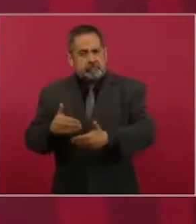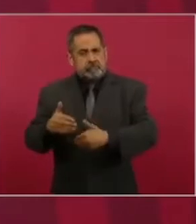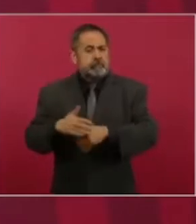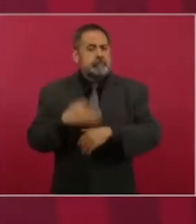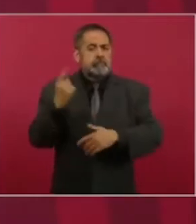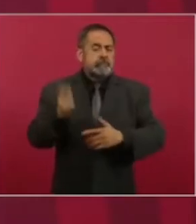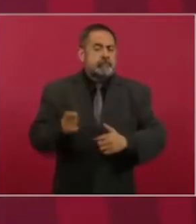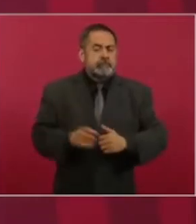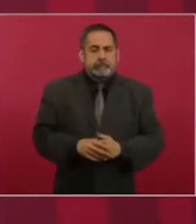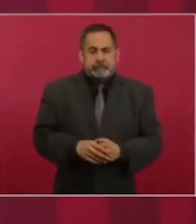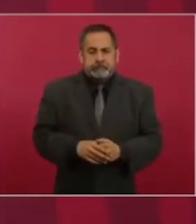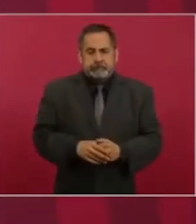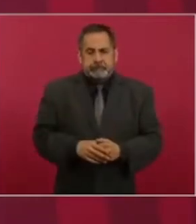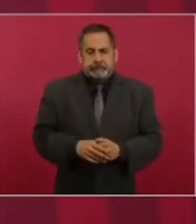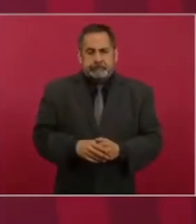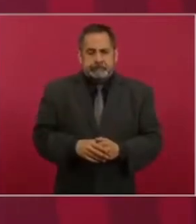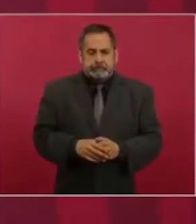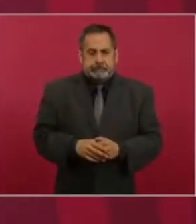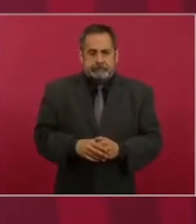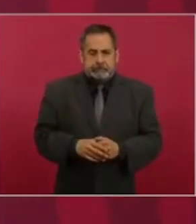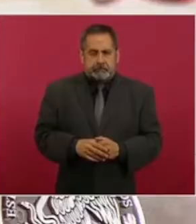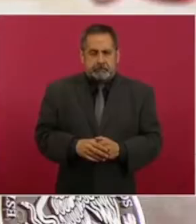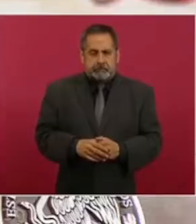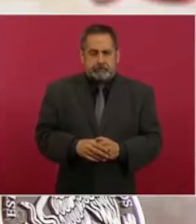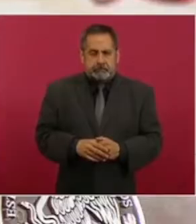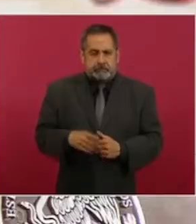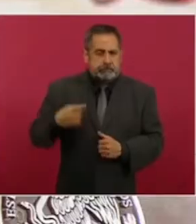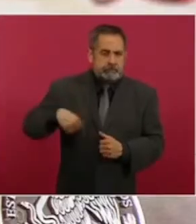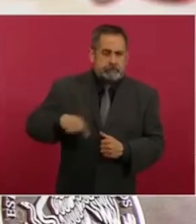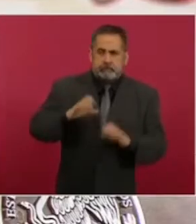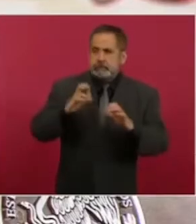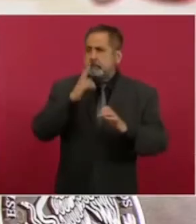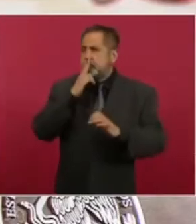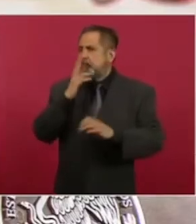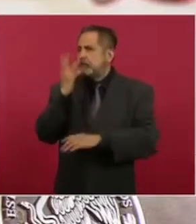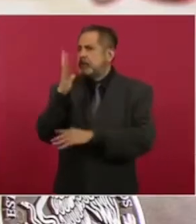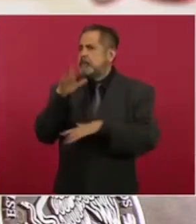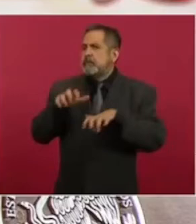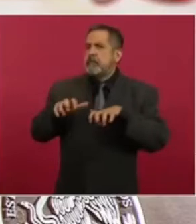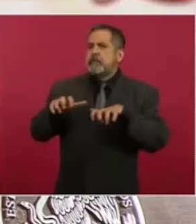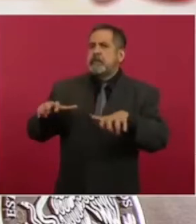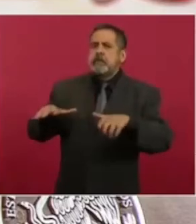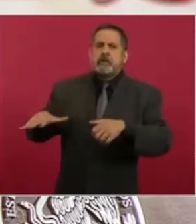porque estamos cuidando el medio ambiente,